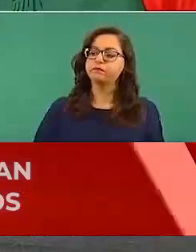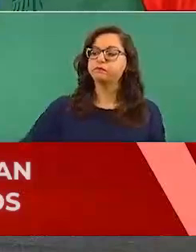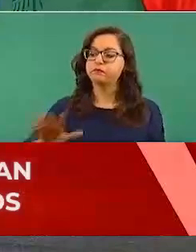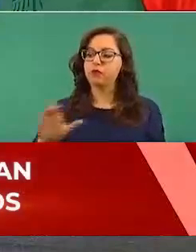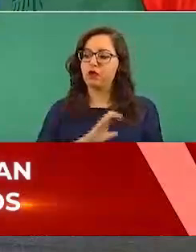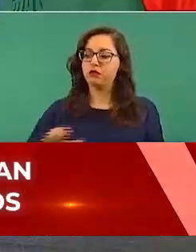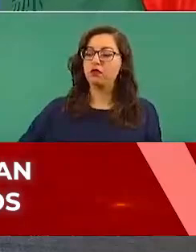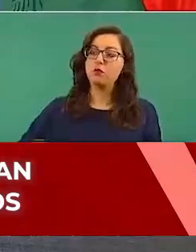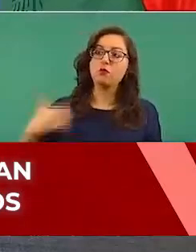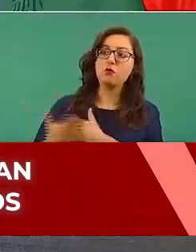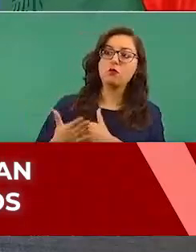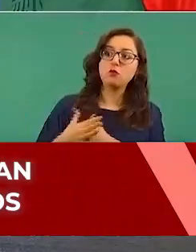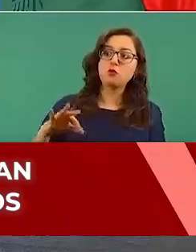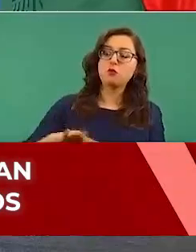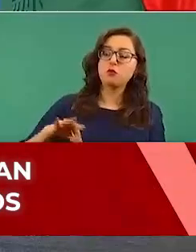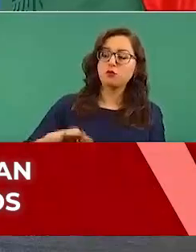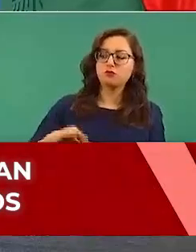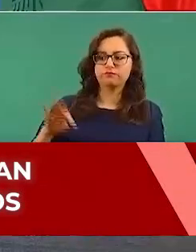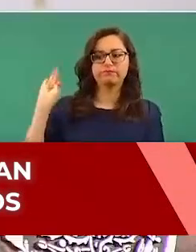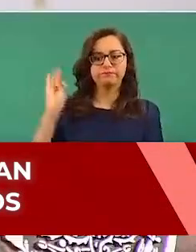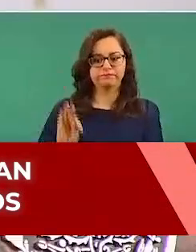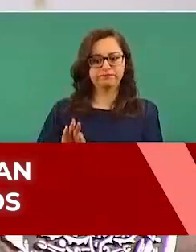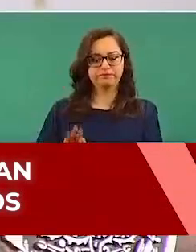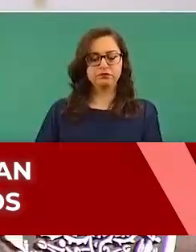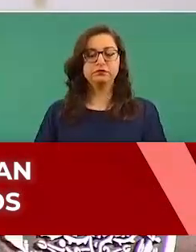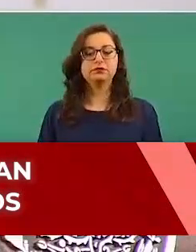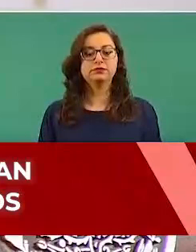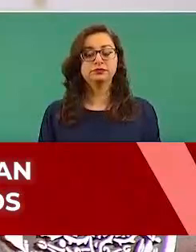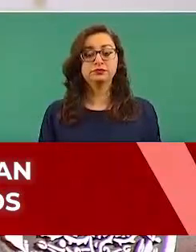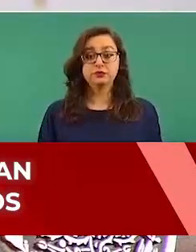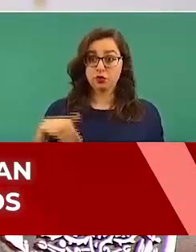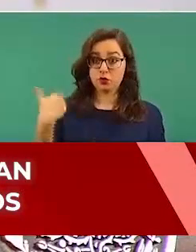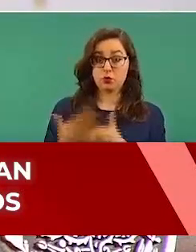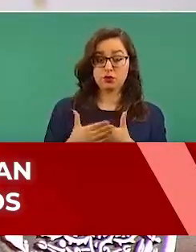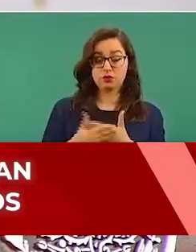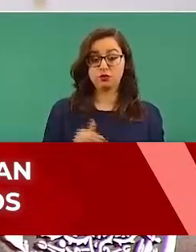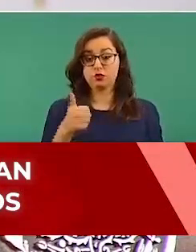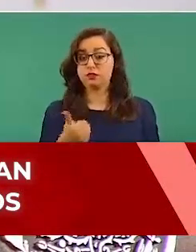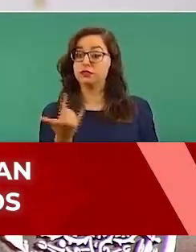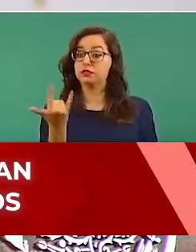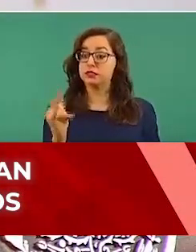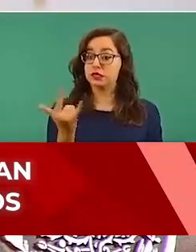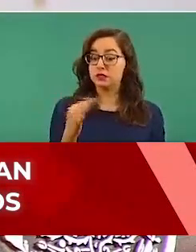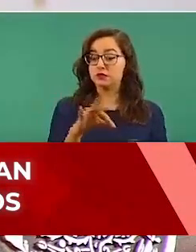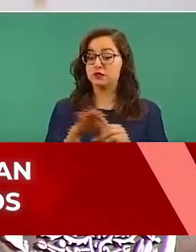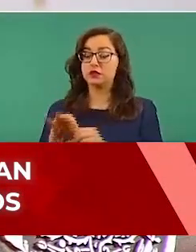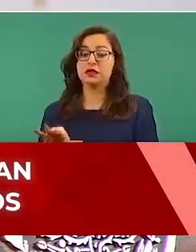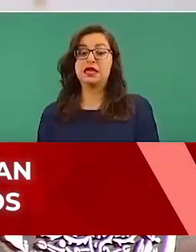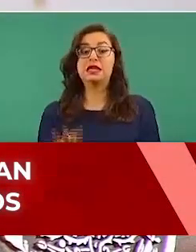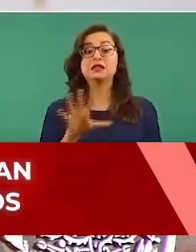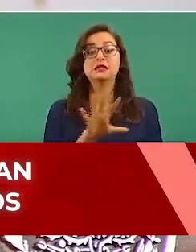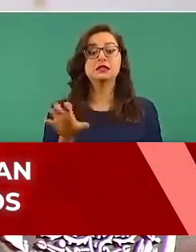Como sabemos, el próximo 6 de junio tendremos comicios en los que se elegirán 500